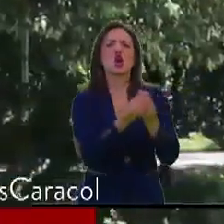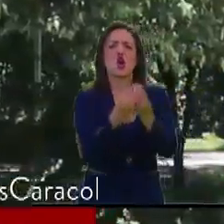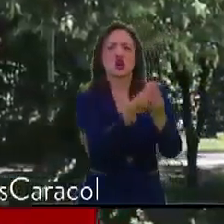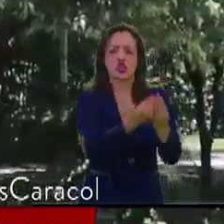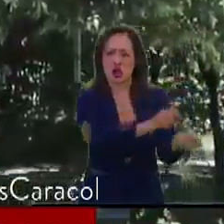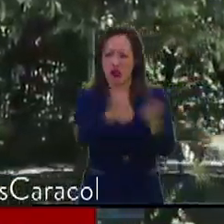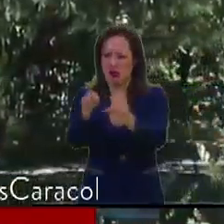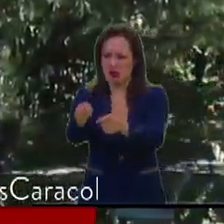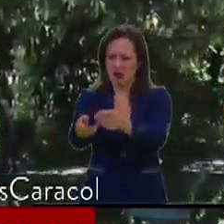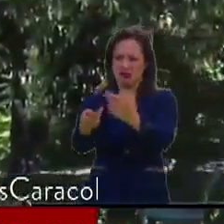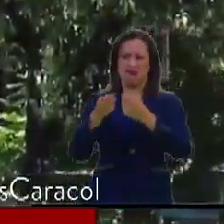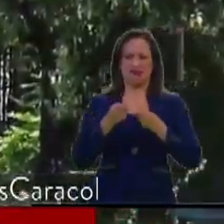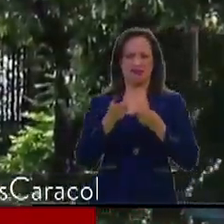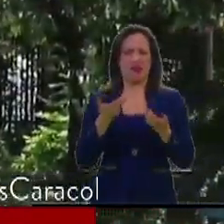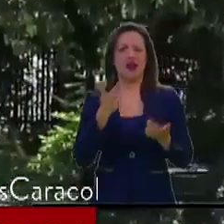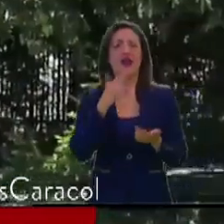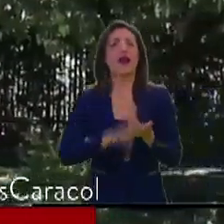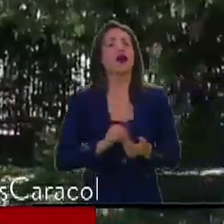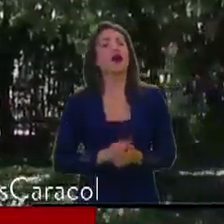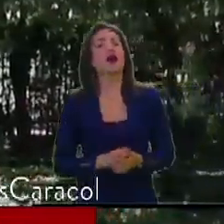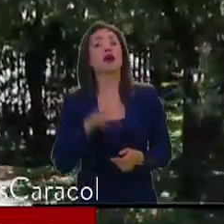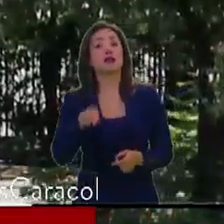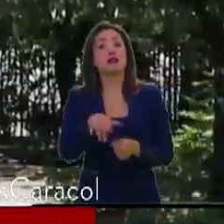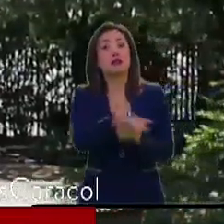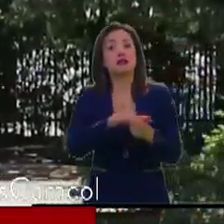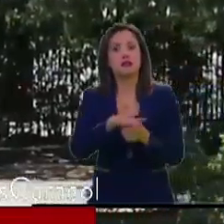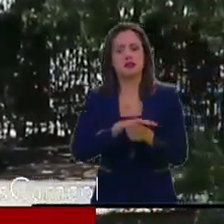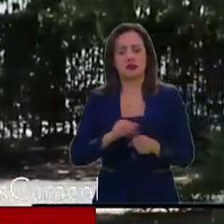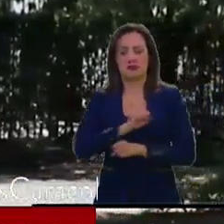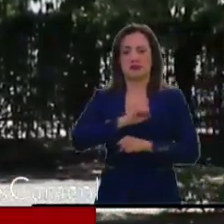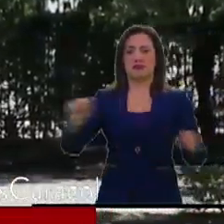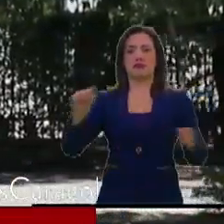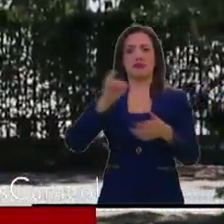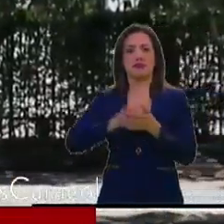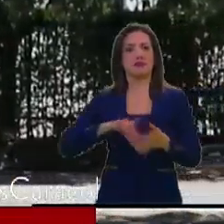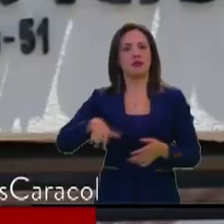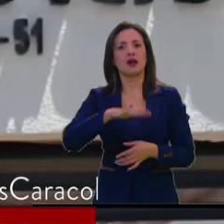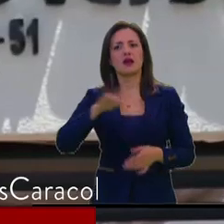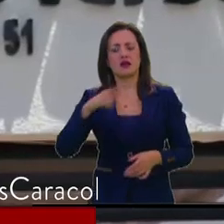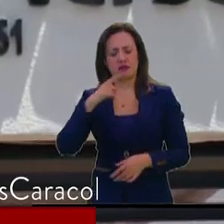mismo. Situación que dejó consternado al profesional, quien asegura que hace menos de